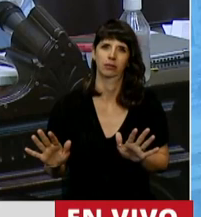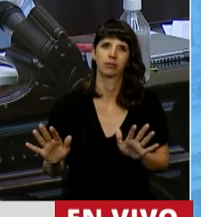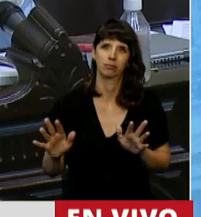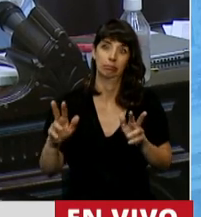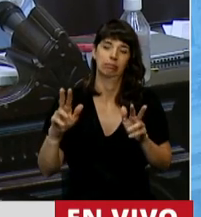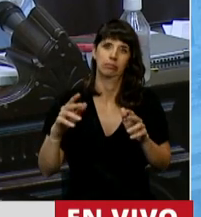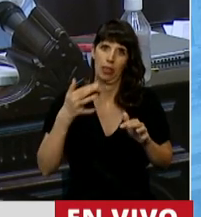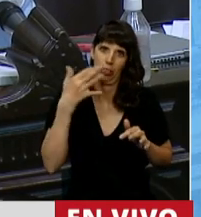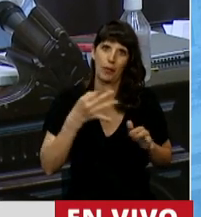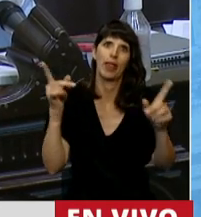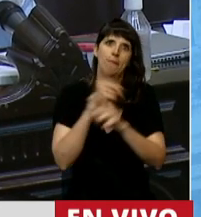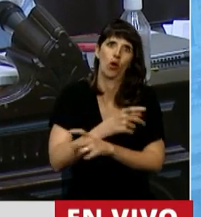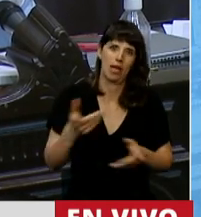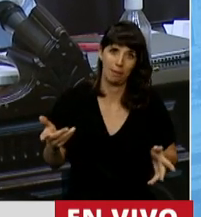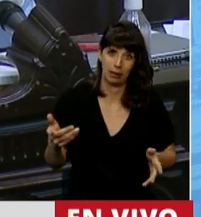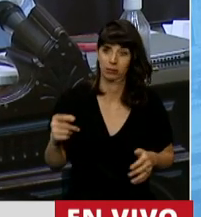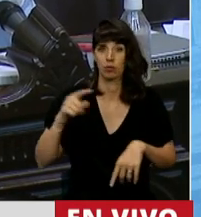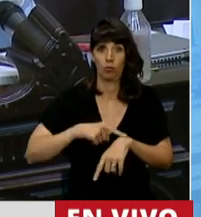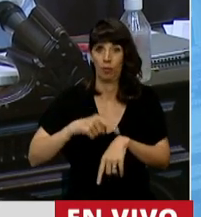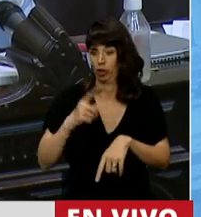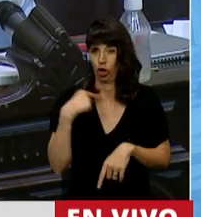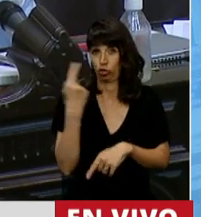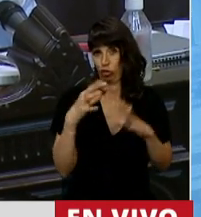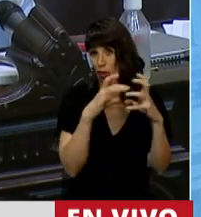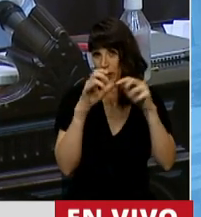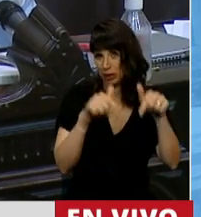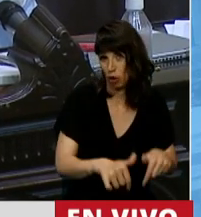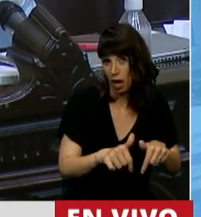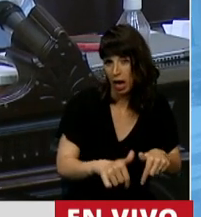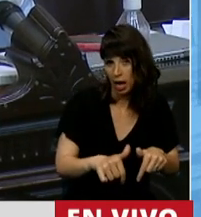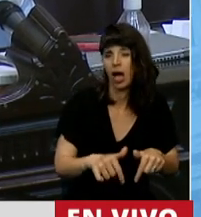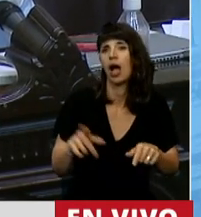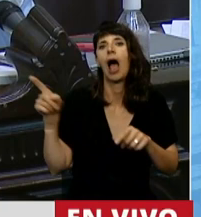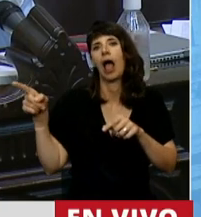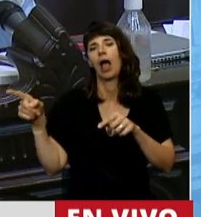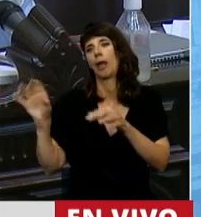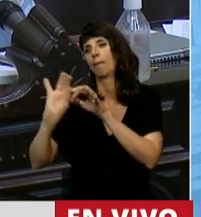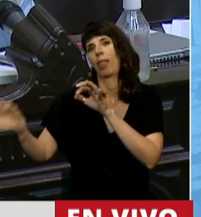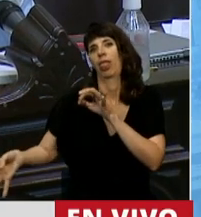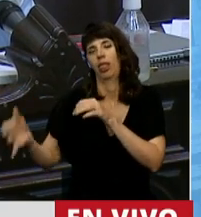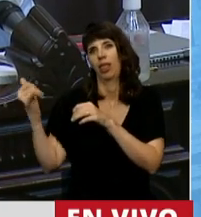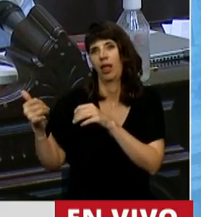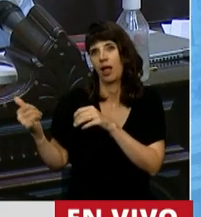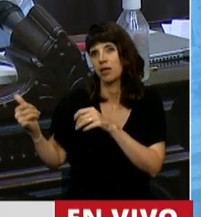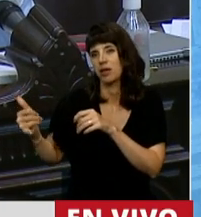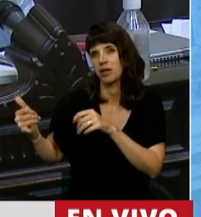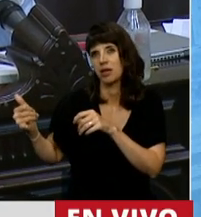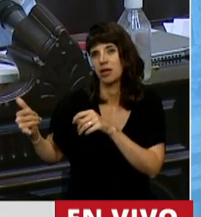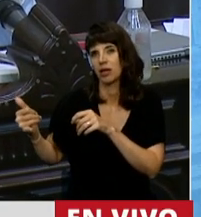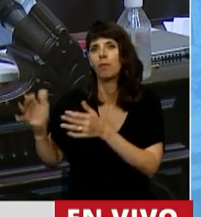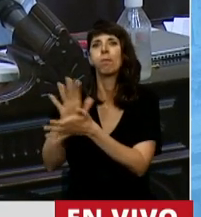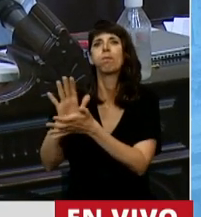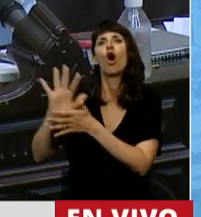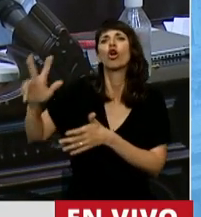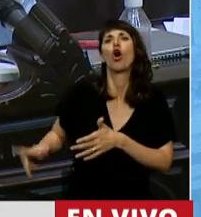reales. Mientras nosotros discutimos esto, acá a pocos pasos se está perpetrando el robo a